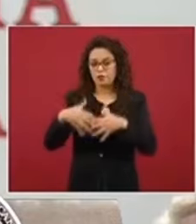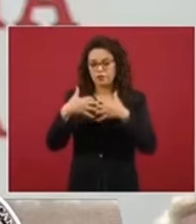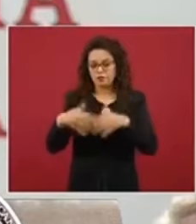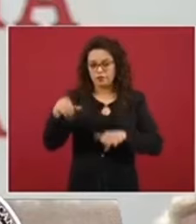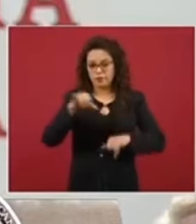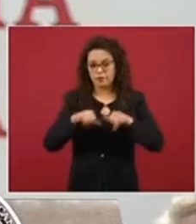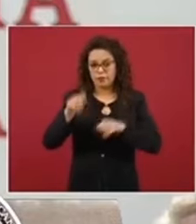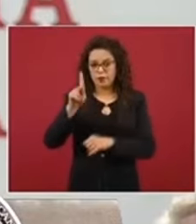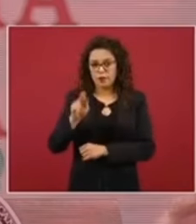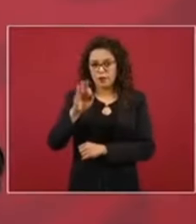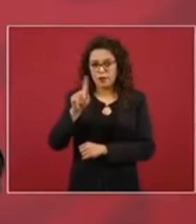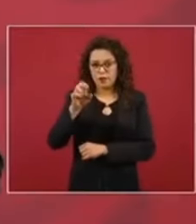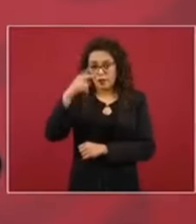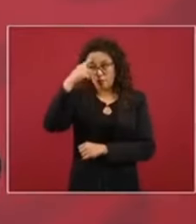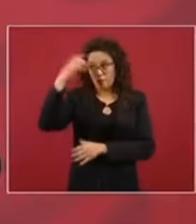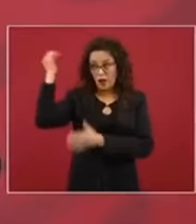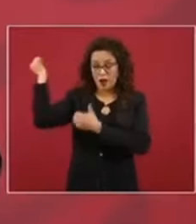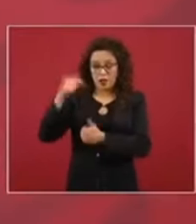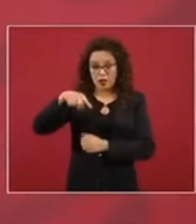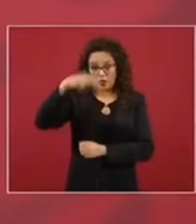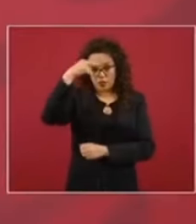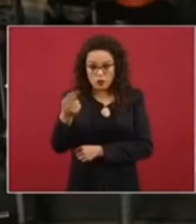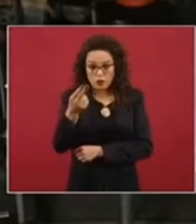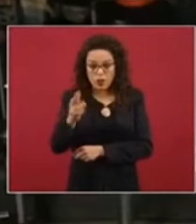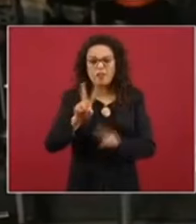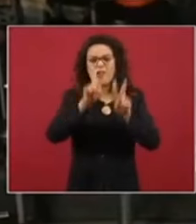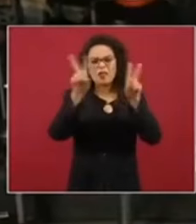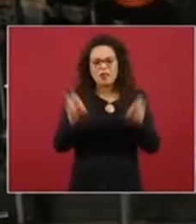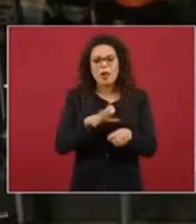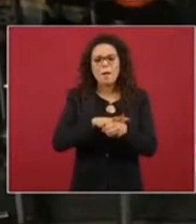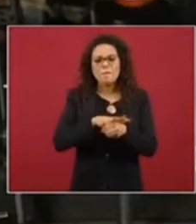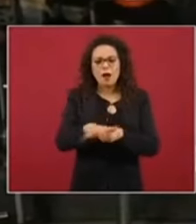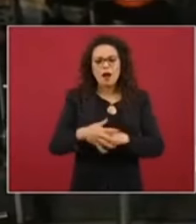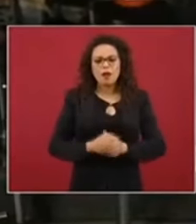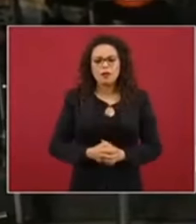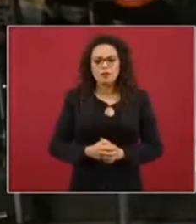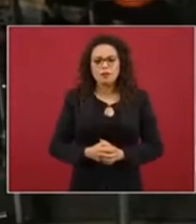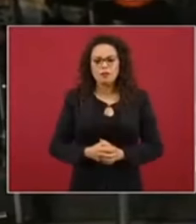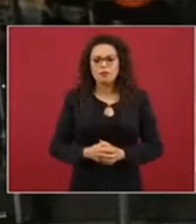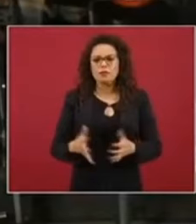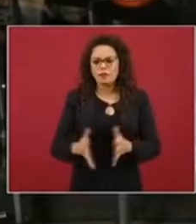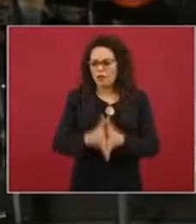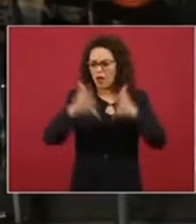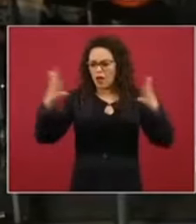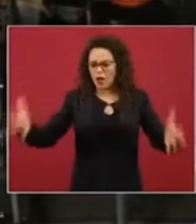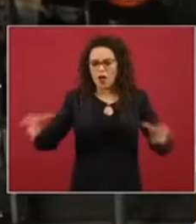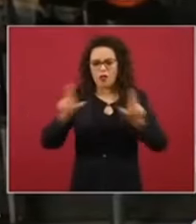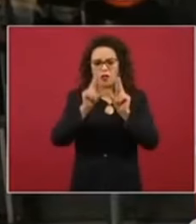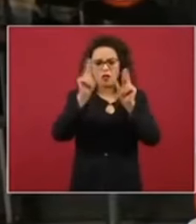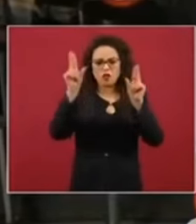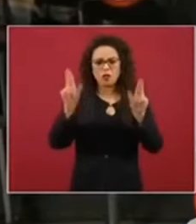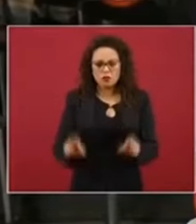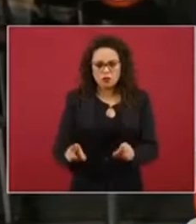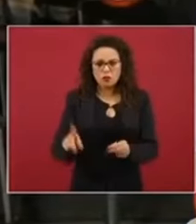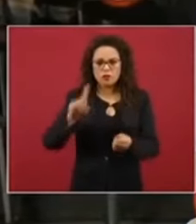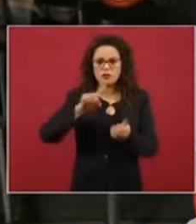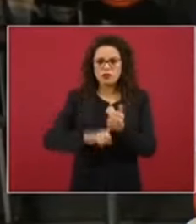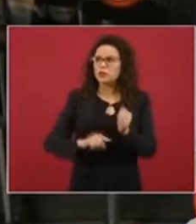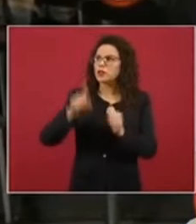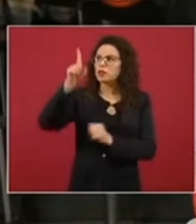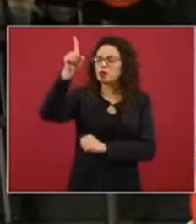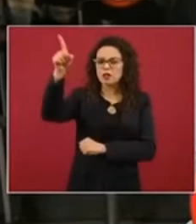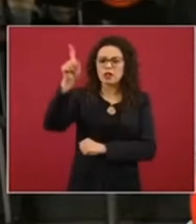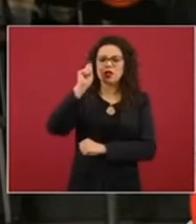primer envío a México, llega mañana. En total, México compró 34.400.000 vacunas